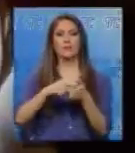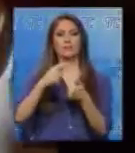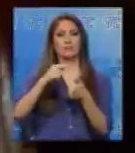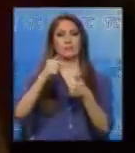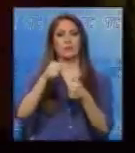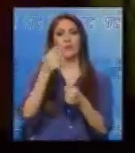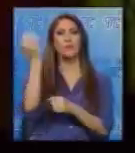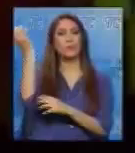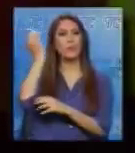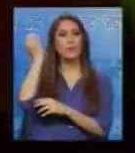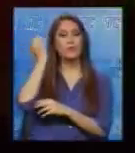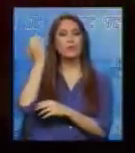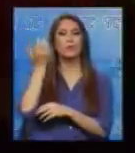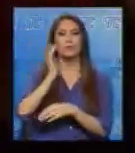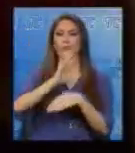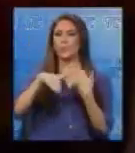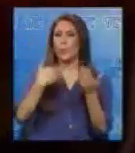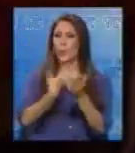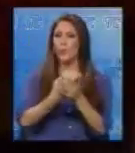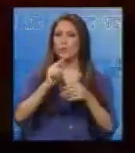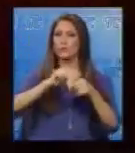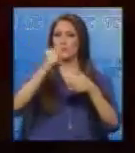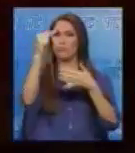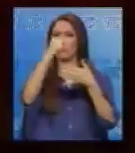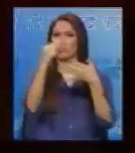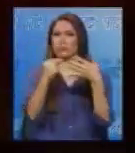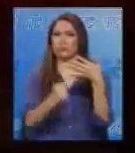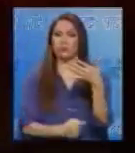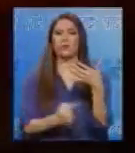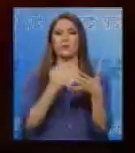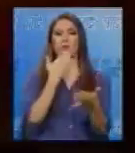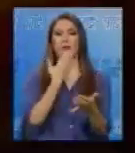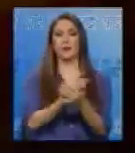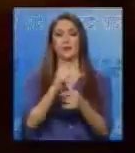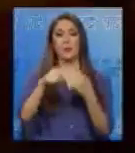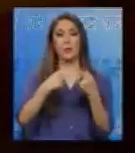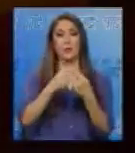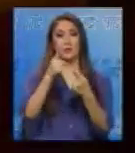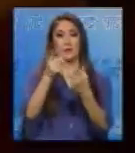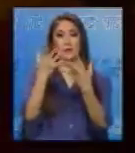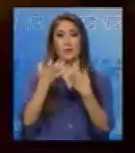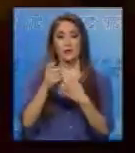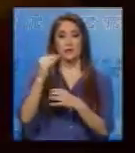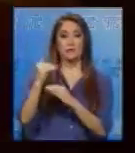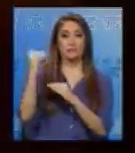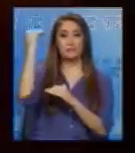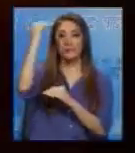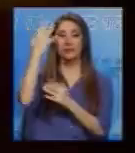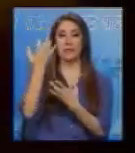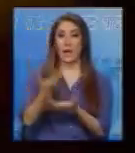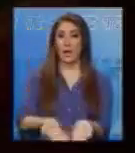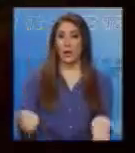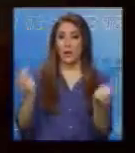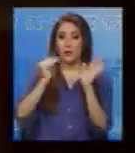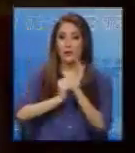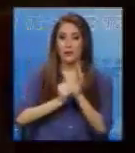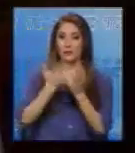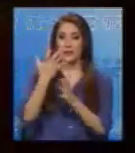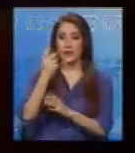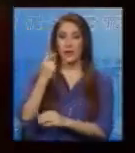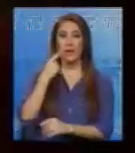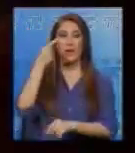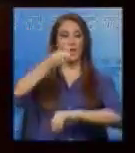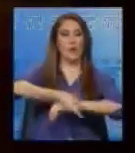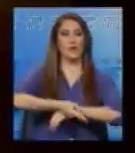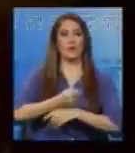el bono solidario y todas esas cosas se van a perder si permitimos que la oligarquía, la derecha, vuelva a tomar el mando,